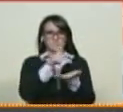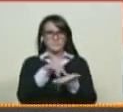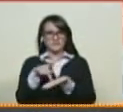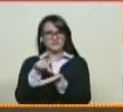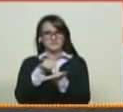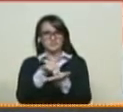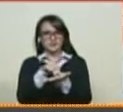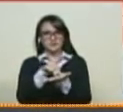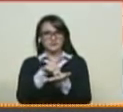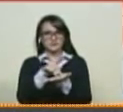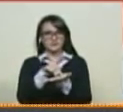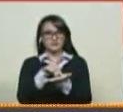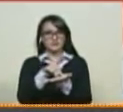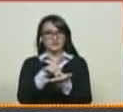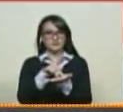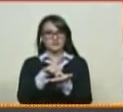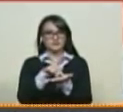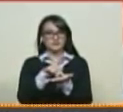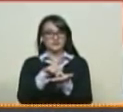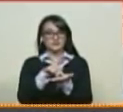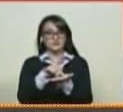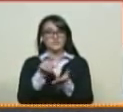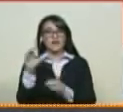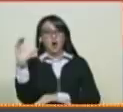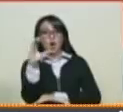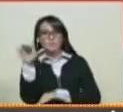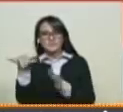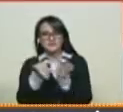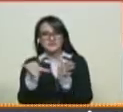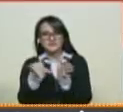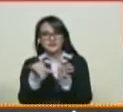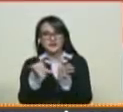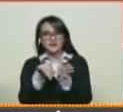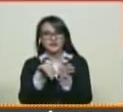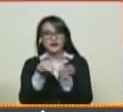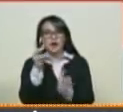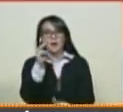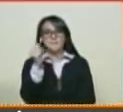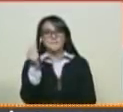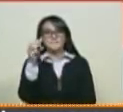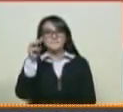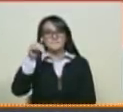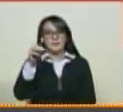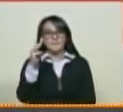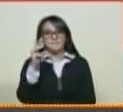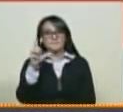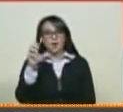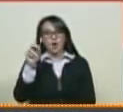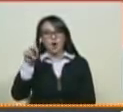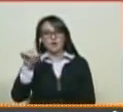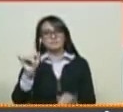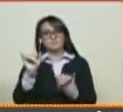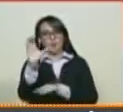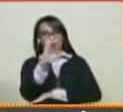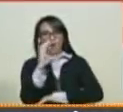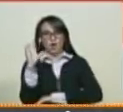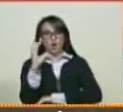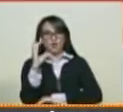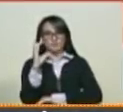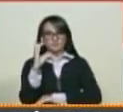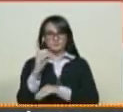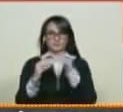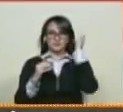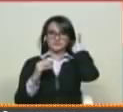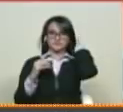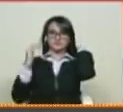localidad chinácota del norte de Santander, en las cercanías de la ciudad de Pamplona, en la República de Colombia.